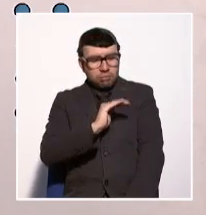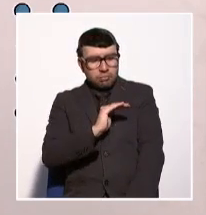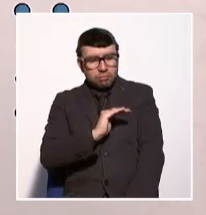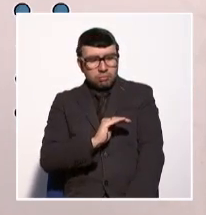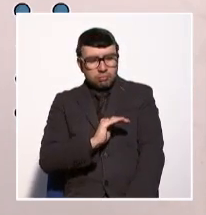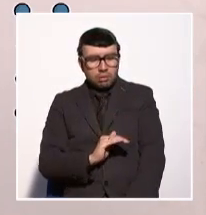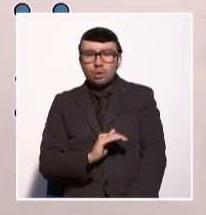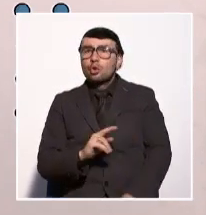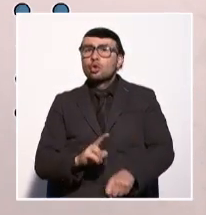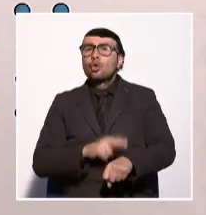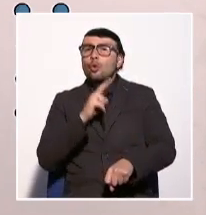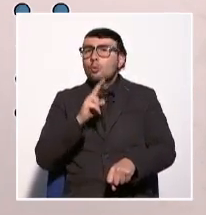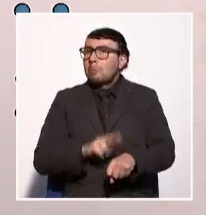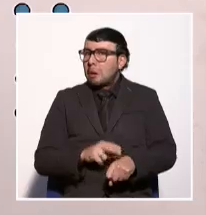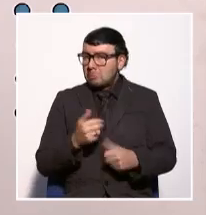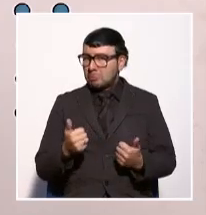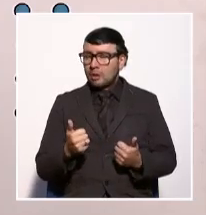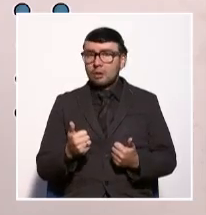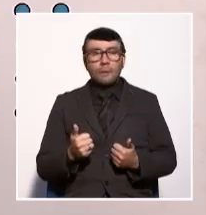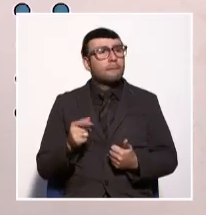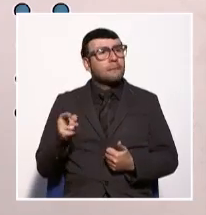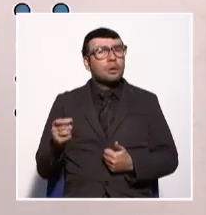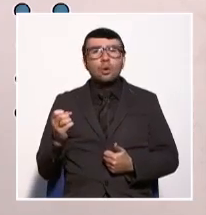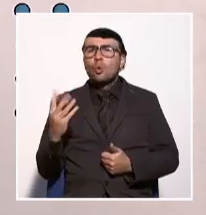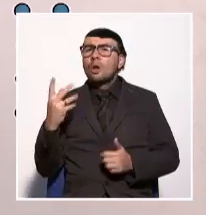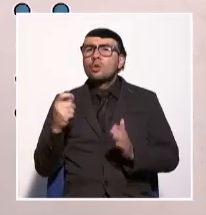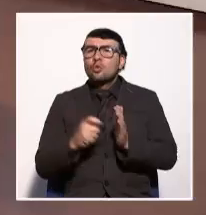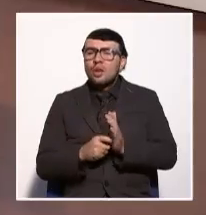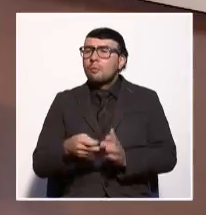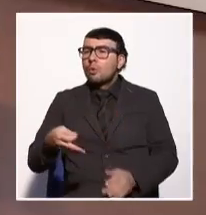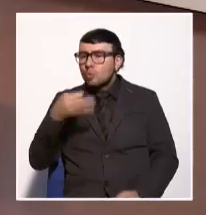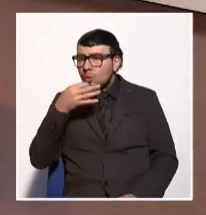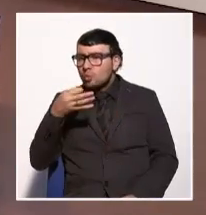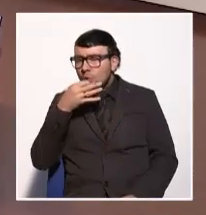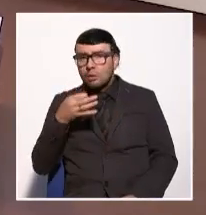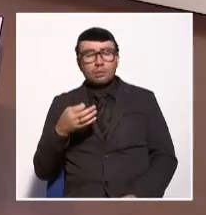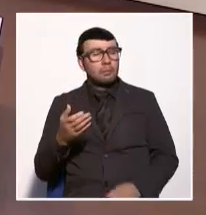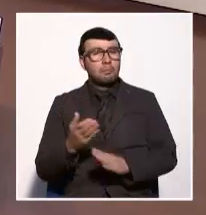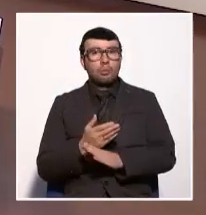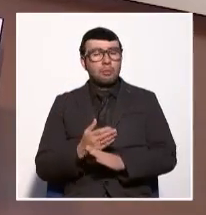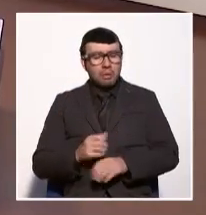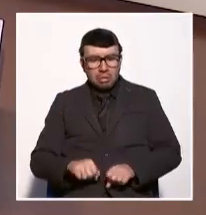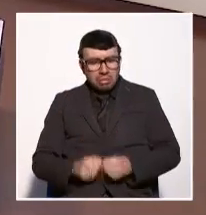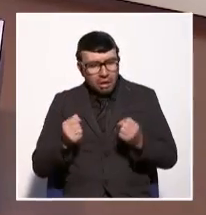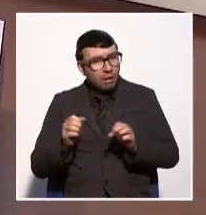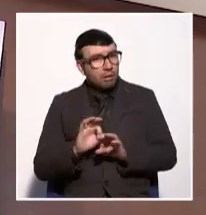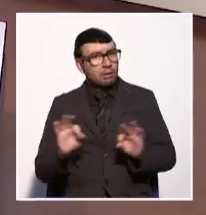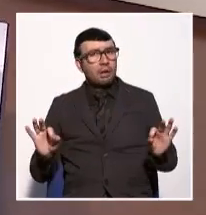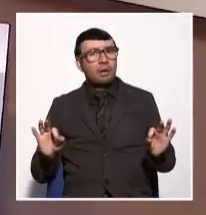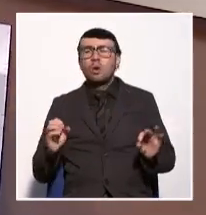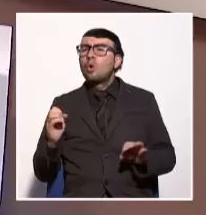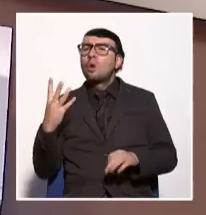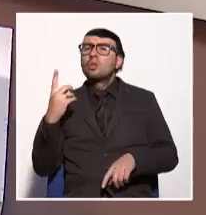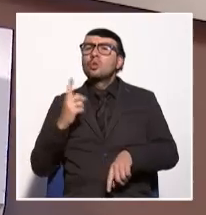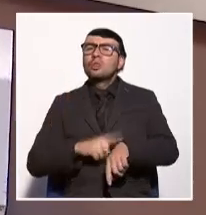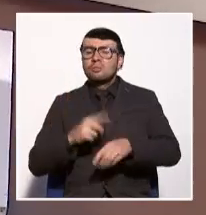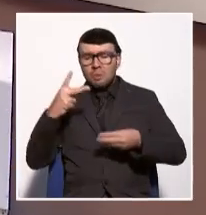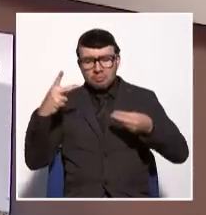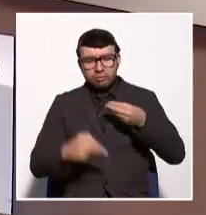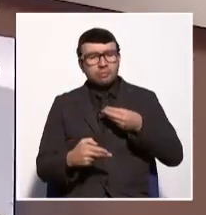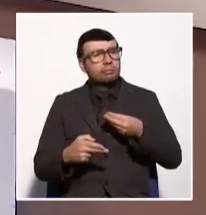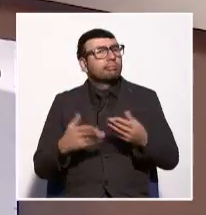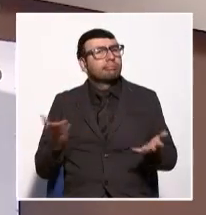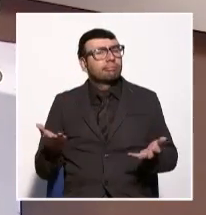el que me pregunta es por cuánto tiempo se pueden consumir estos medicamentos sin sufrir algún daño mega mediano o corto